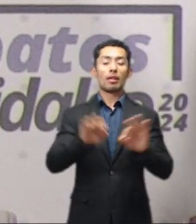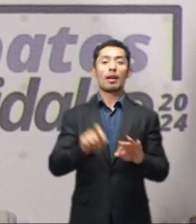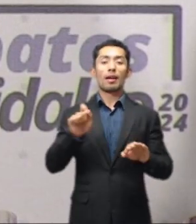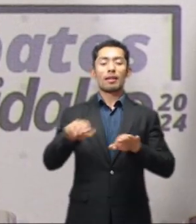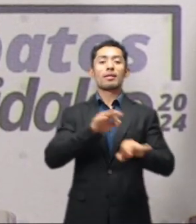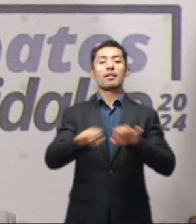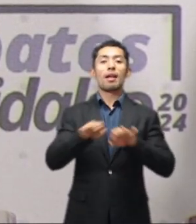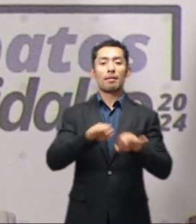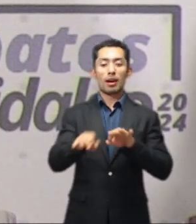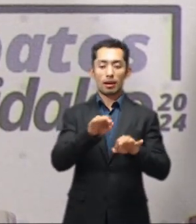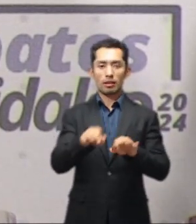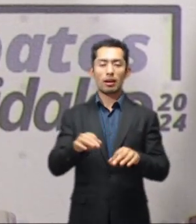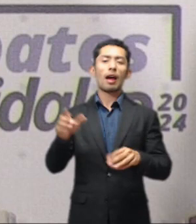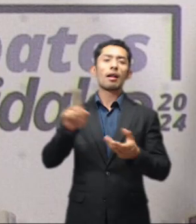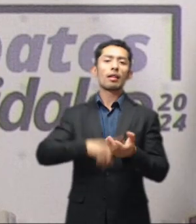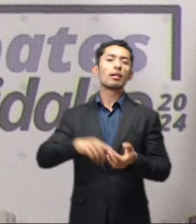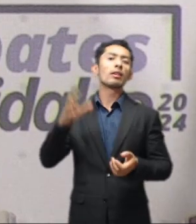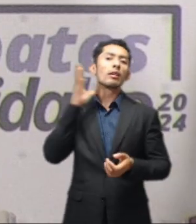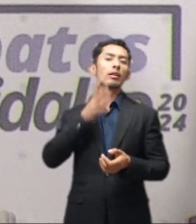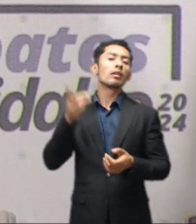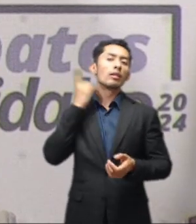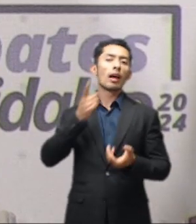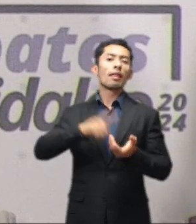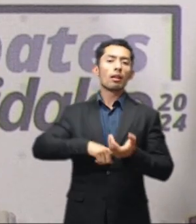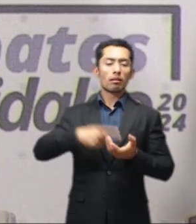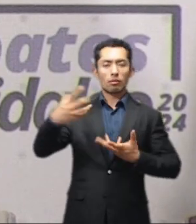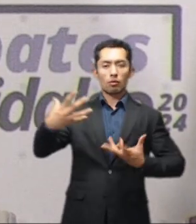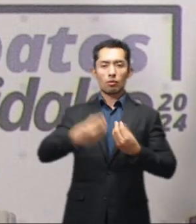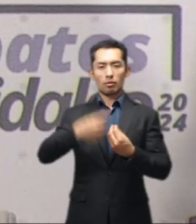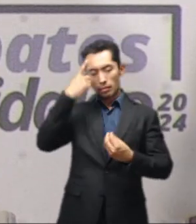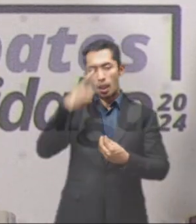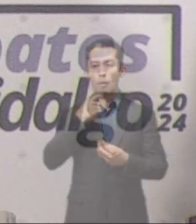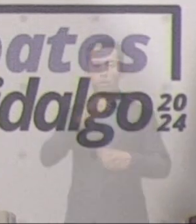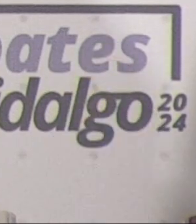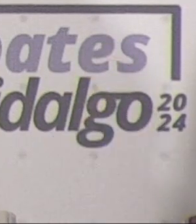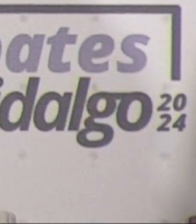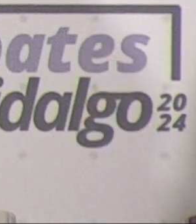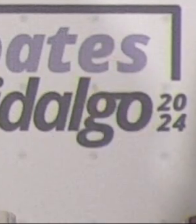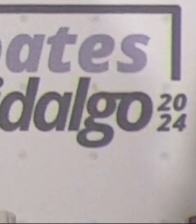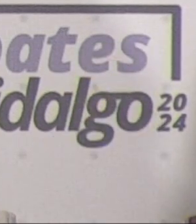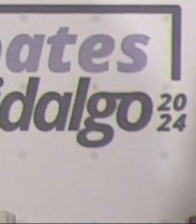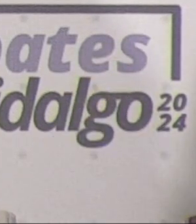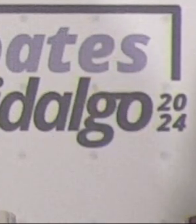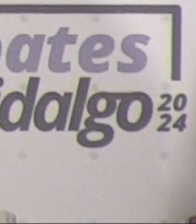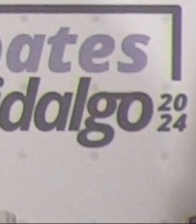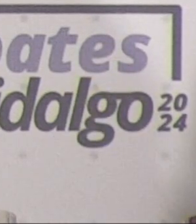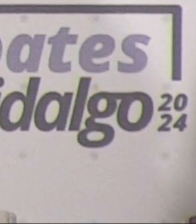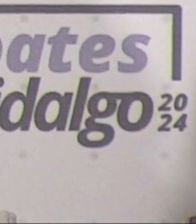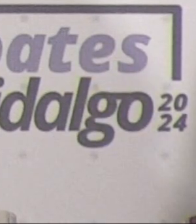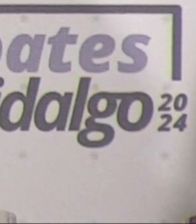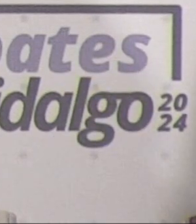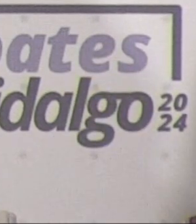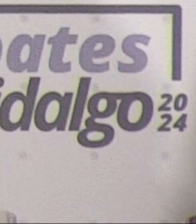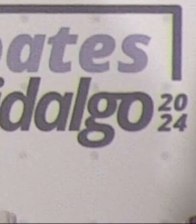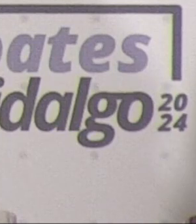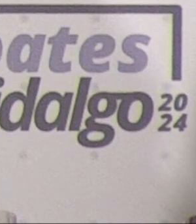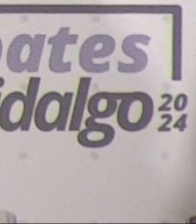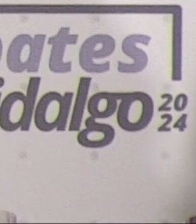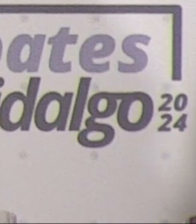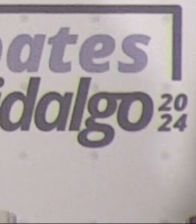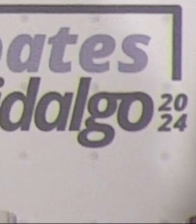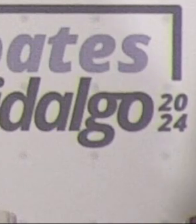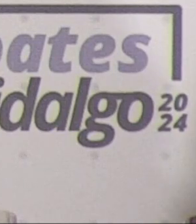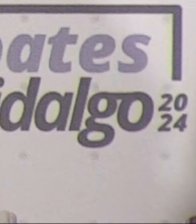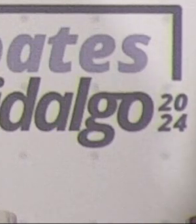trabajar con el congreso del estado de Hidalgo para garantizar el consumo y también con el gobierno Estatal pero sobre todo